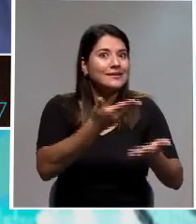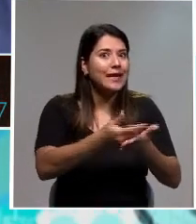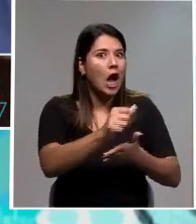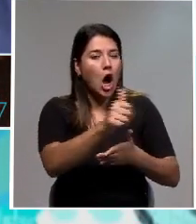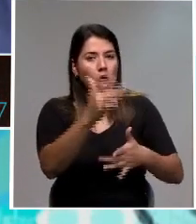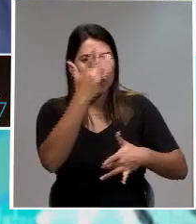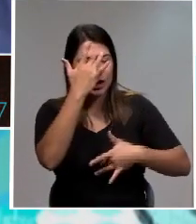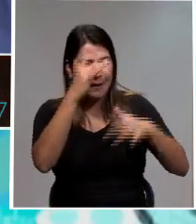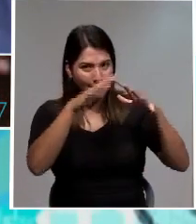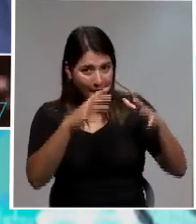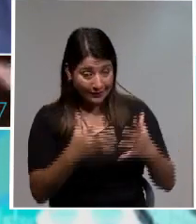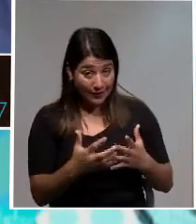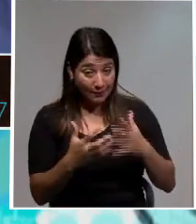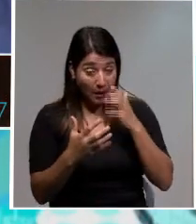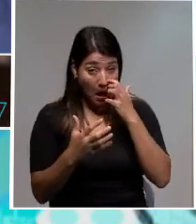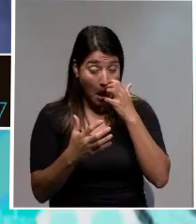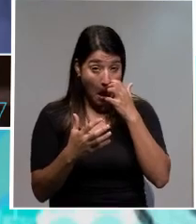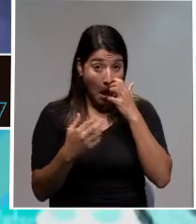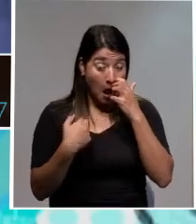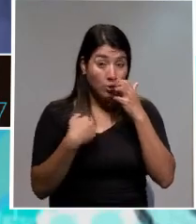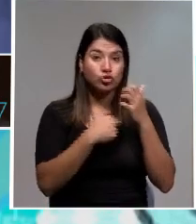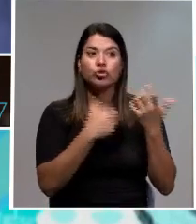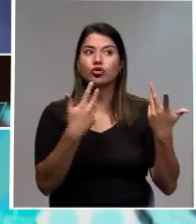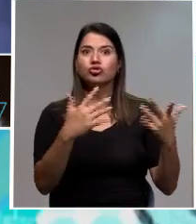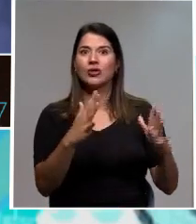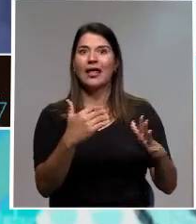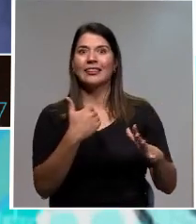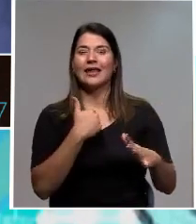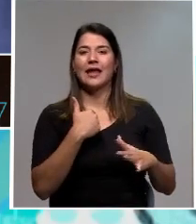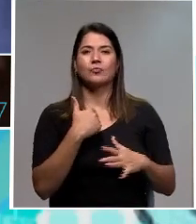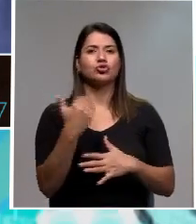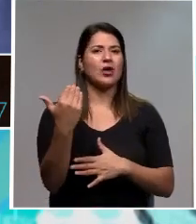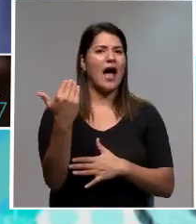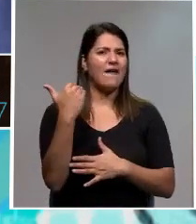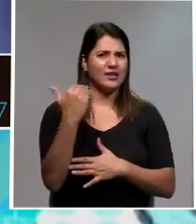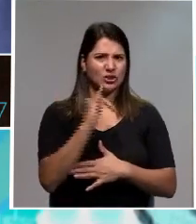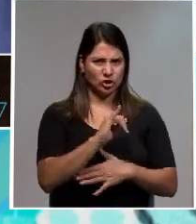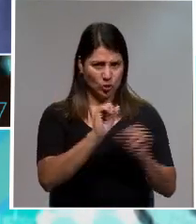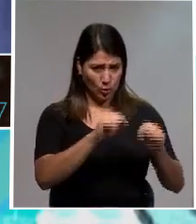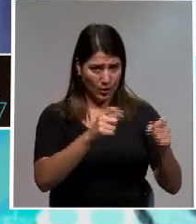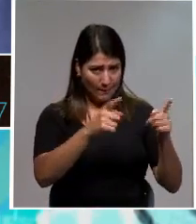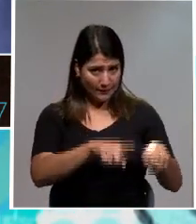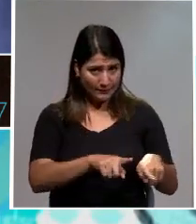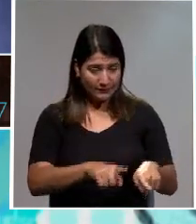próximamente en el futuro? ¿Ya teníamos un aviso de que esto podía ocurrir?